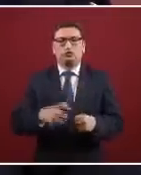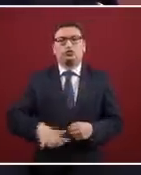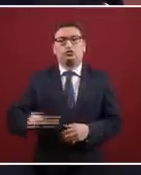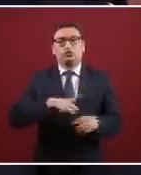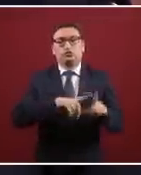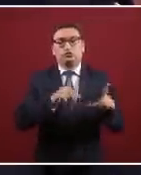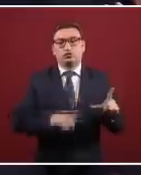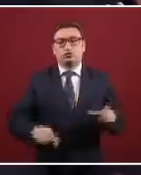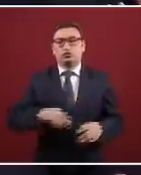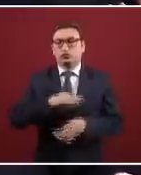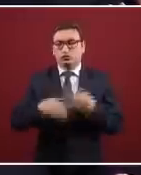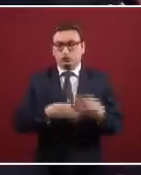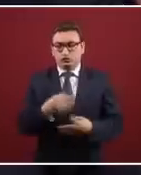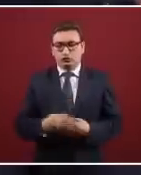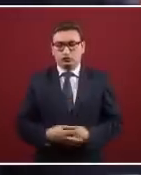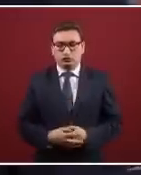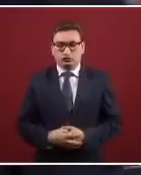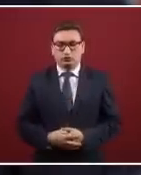Estado.